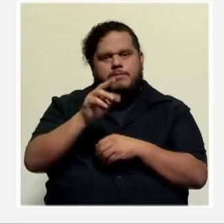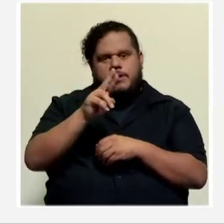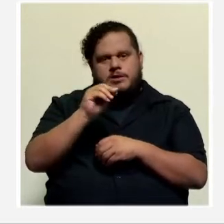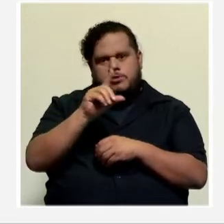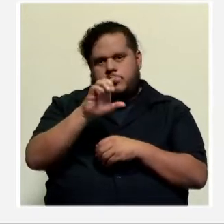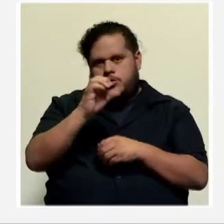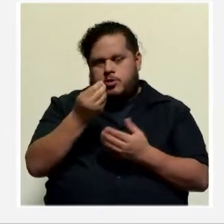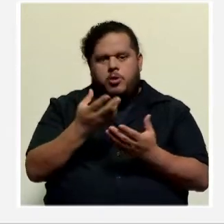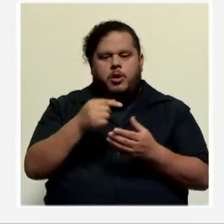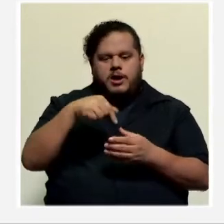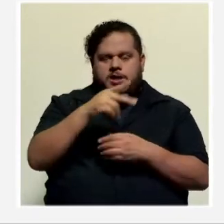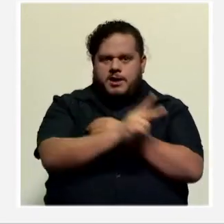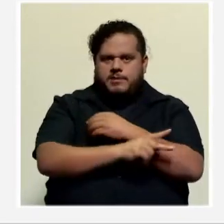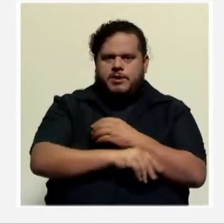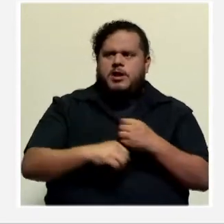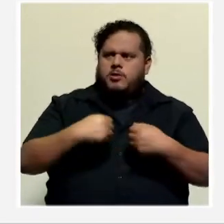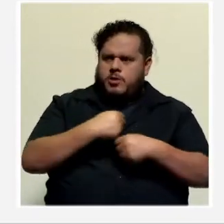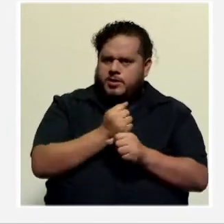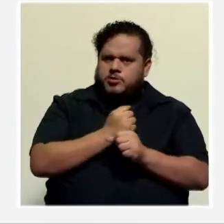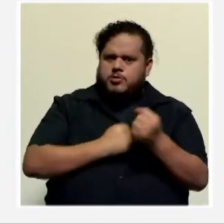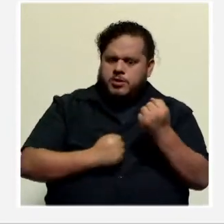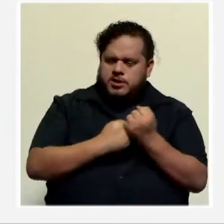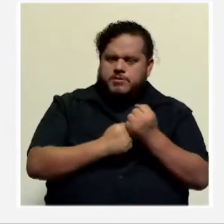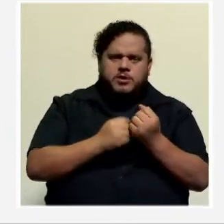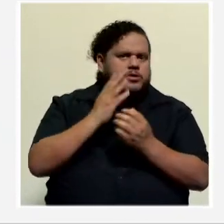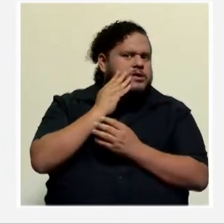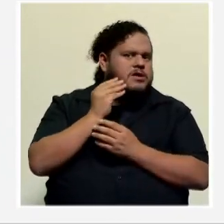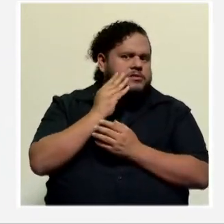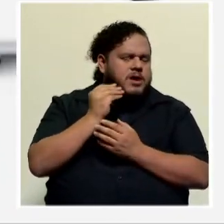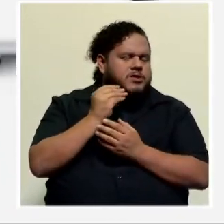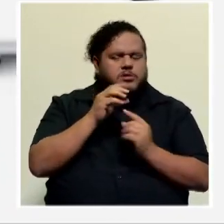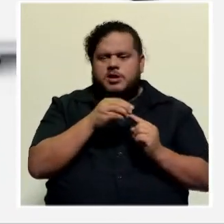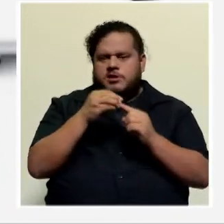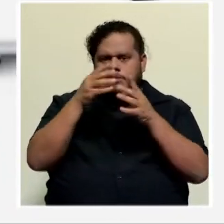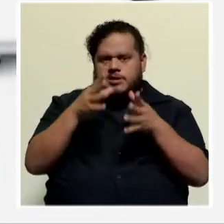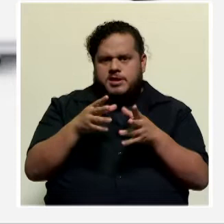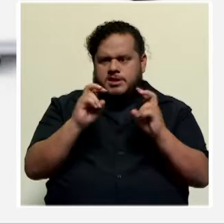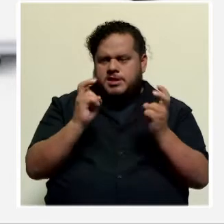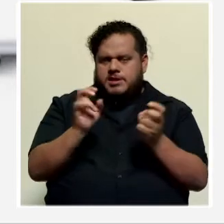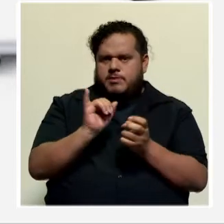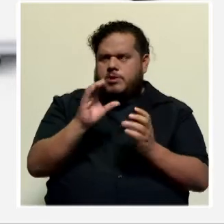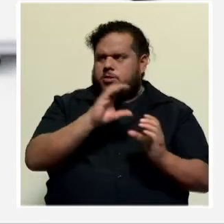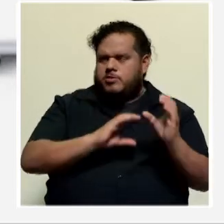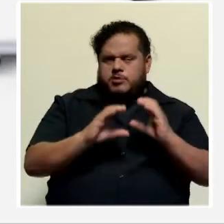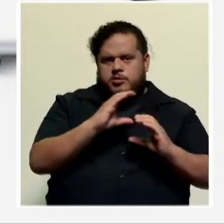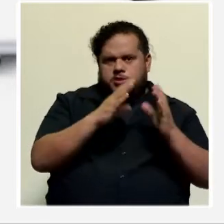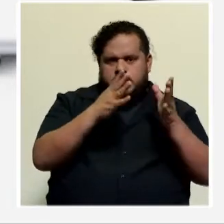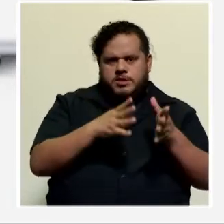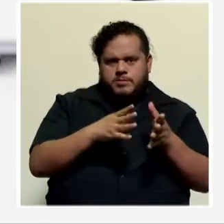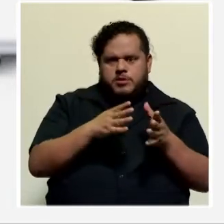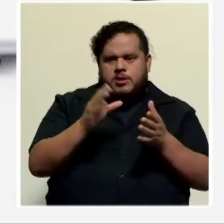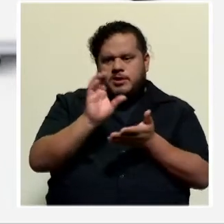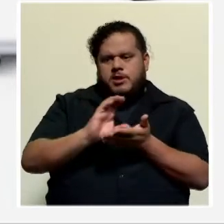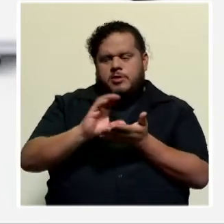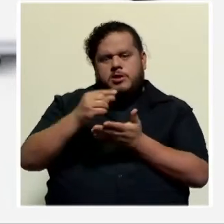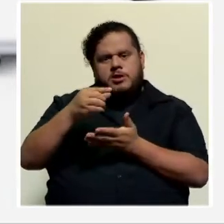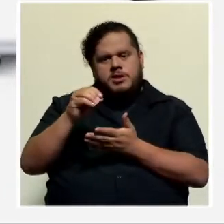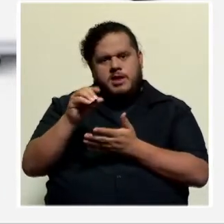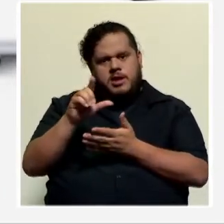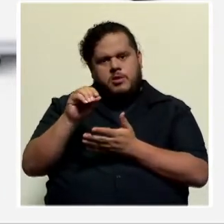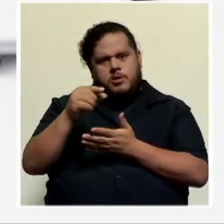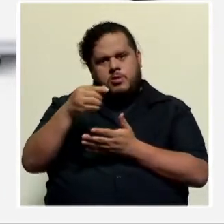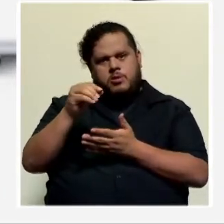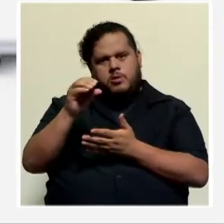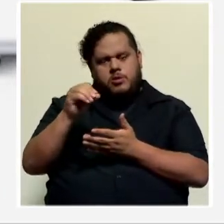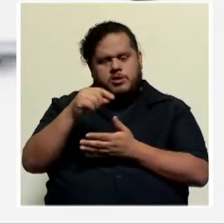lo haremos con el respaldo de expertos, de verdaderos especialistas en la materia, como lo son los científicos del Colegio de Geólogos de Costa Rica. No